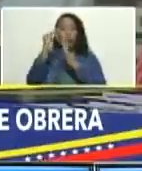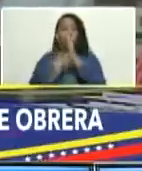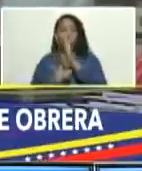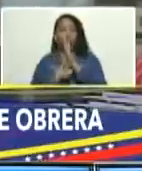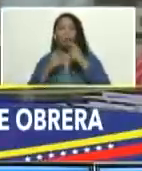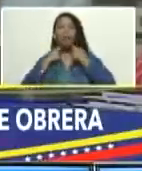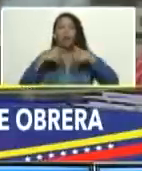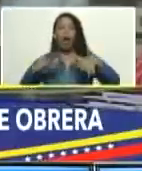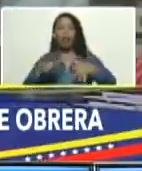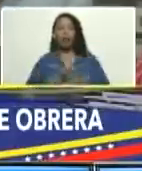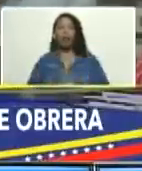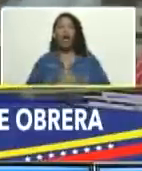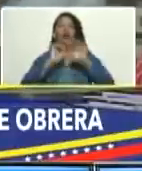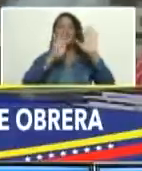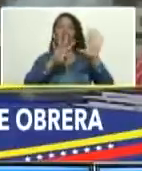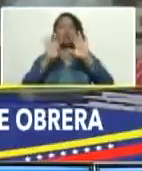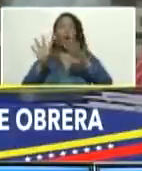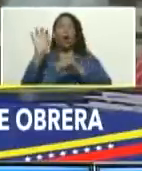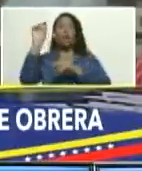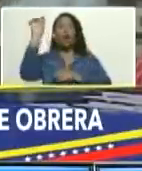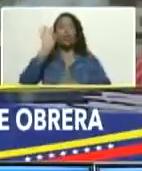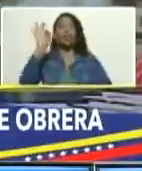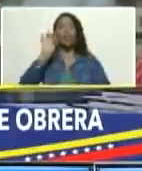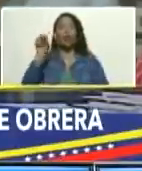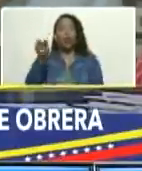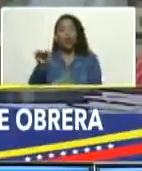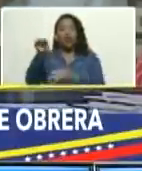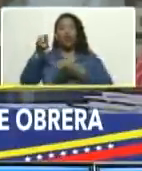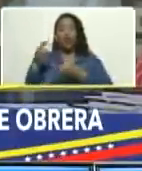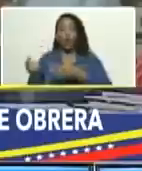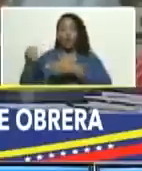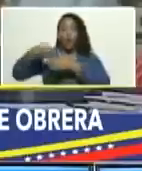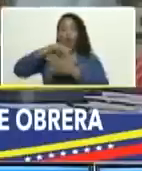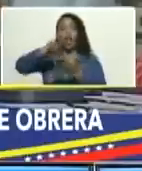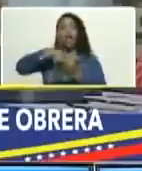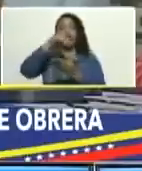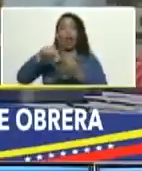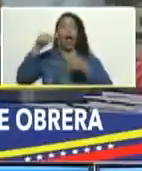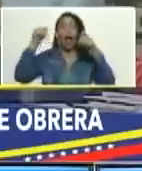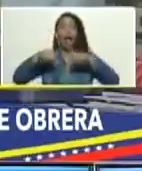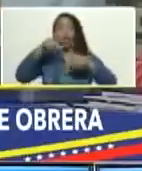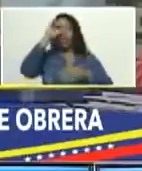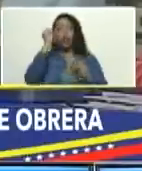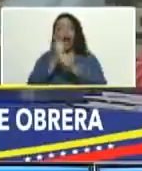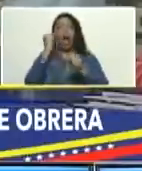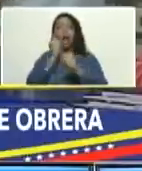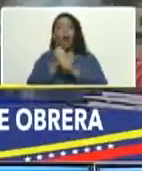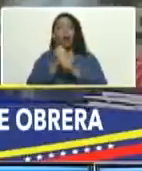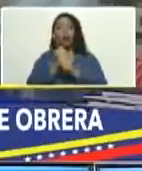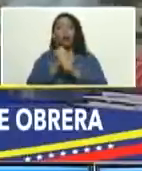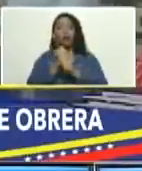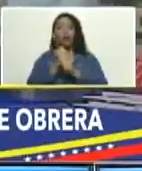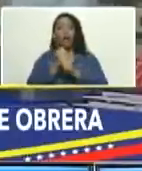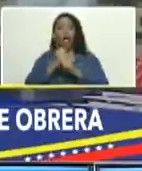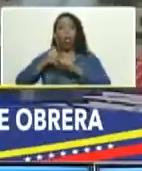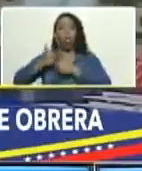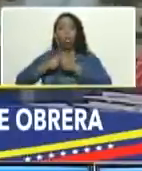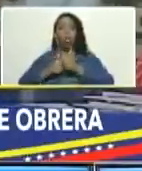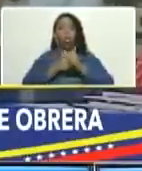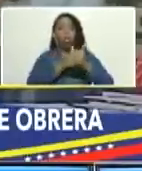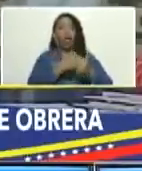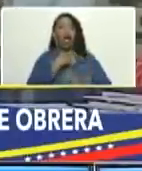Perdimos el 99% del ingreso nacional, producto de estas operaciones de tortura, persecución y